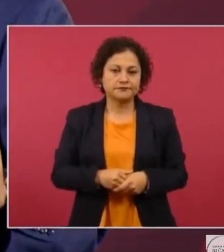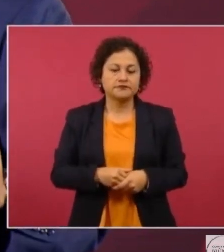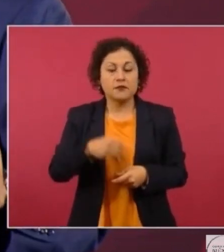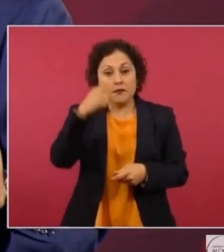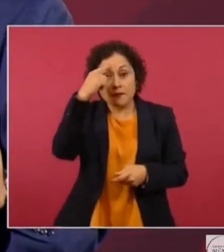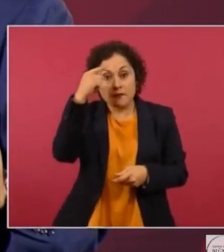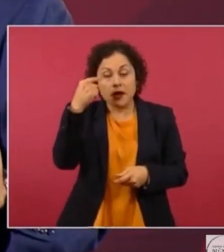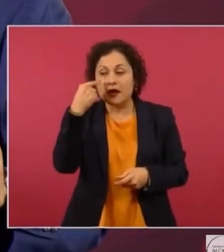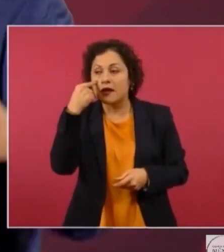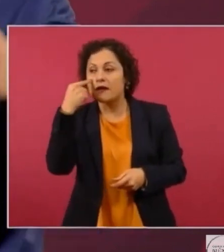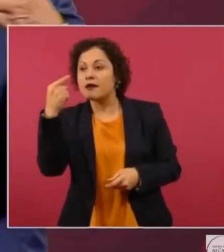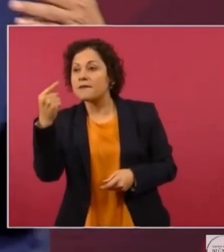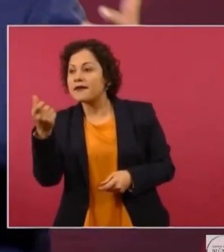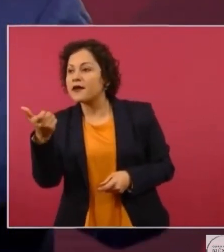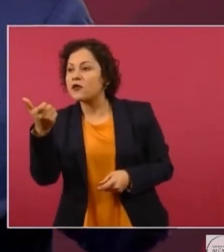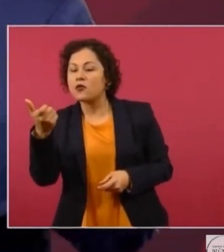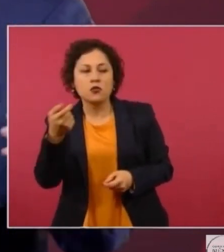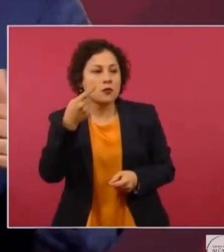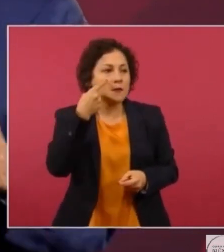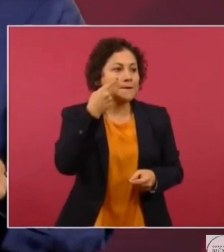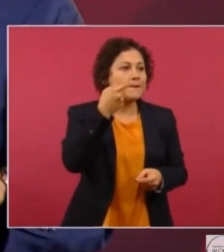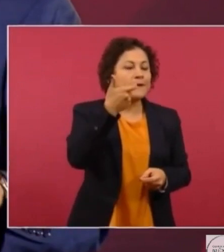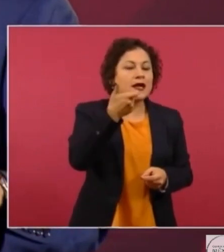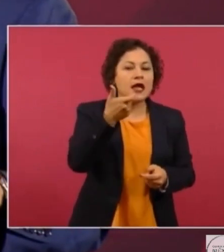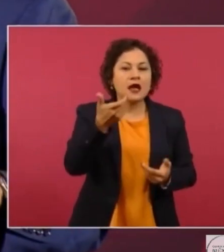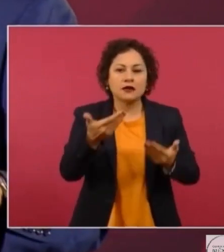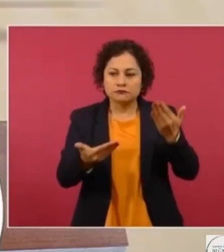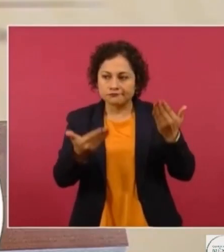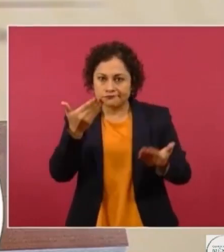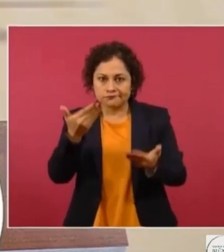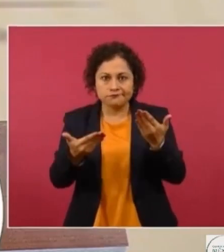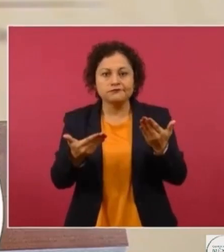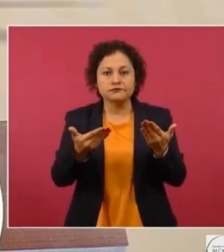precios, quitar aranceles,